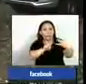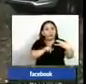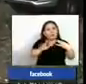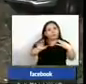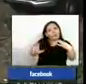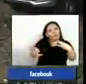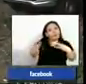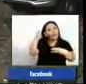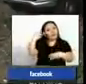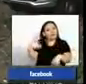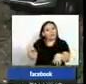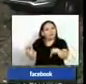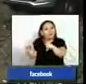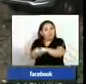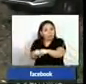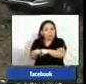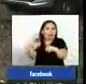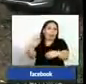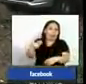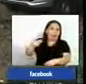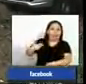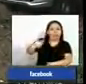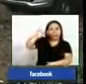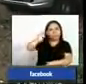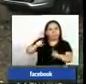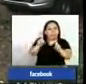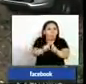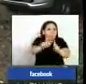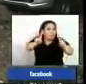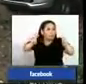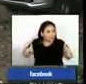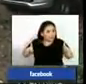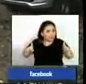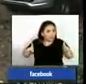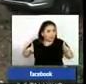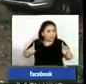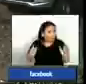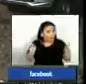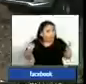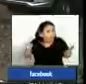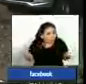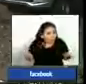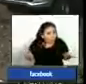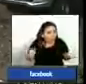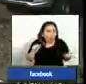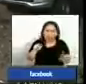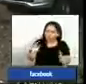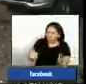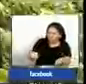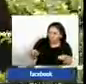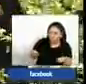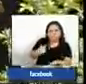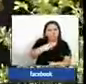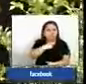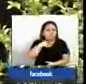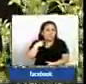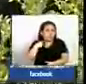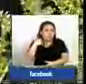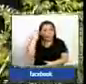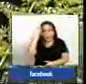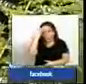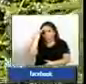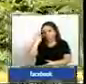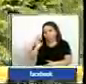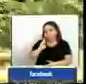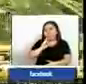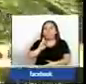compañera de vida, con la que se habían separado meses atrás. Por qué fue y cómo falleció el menor, son respuestas que